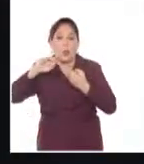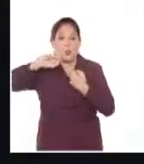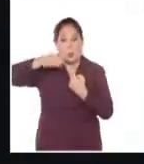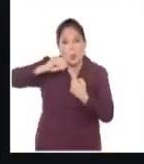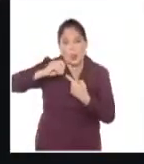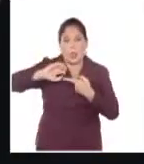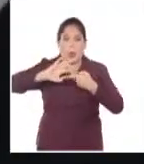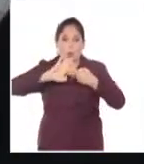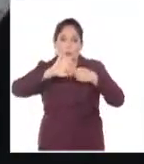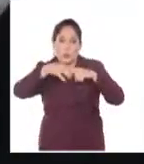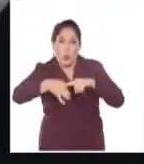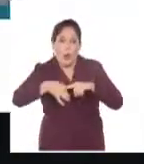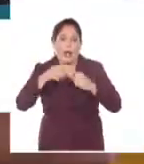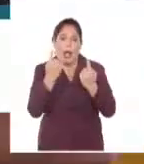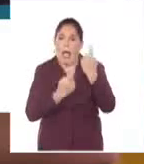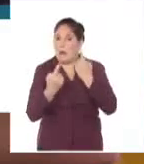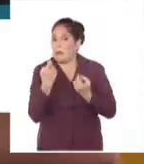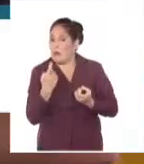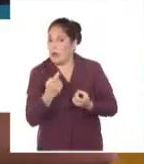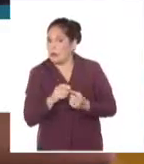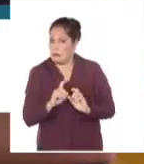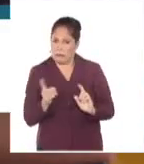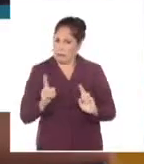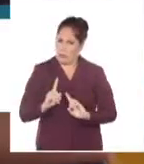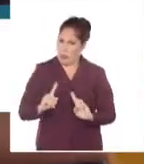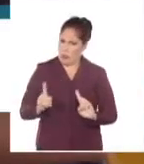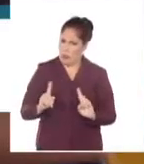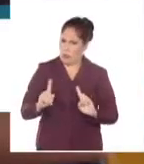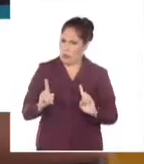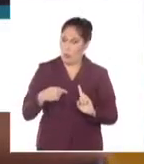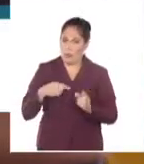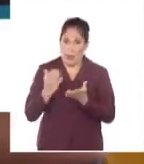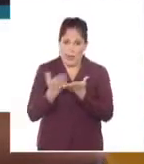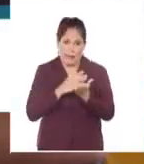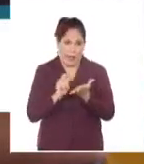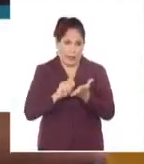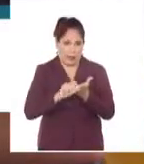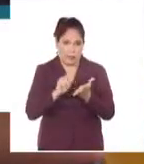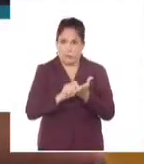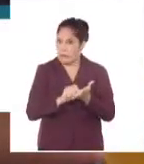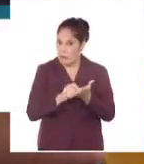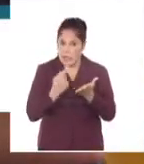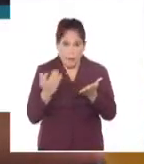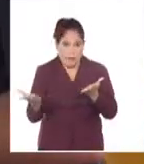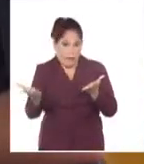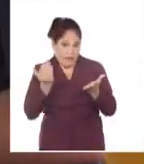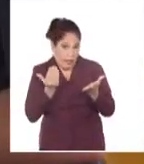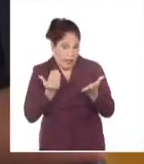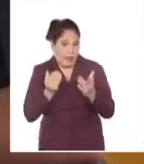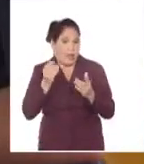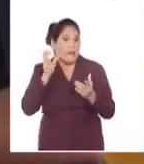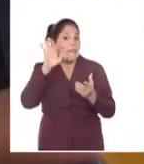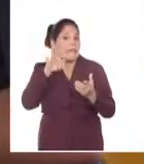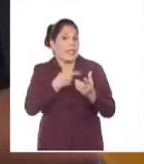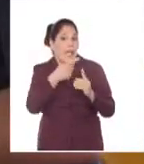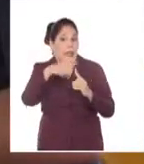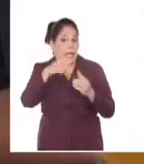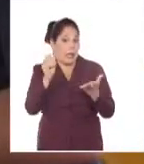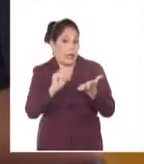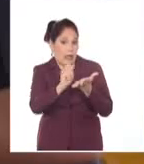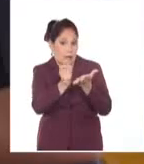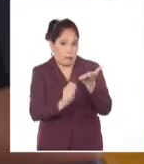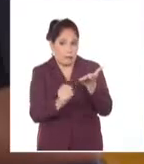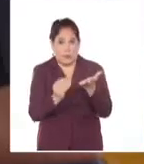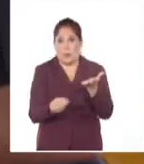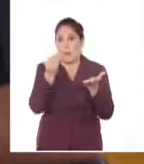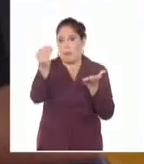alguna tuerca, alguna pieza? No debe de faltar ninguno porque nosotros se lo entregamos por lo que viene en la ficha técnica del equipo, entregarle cada